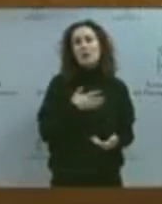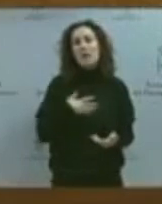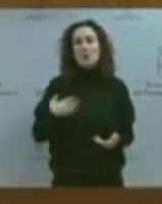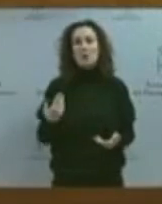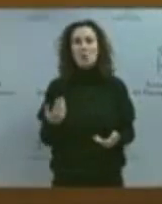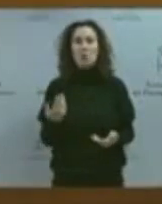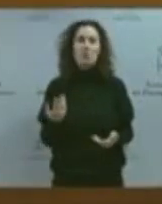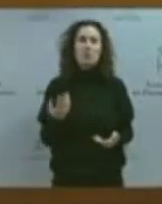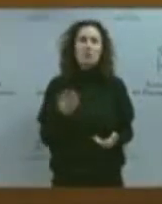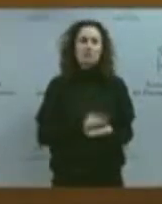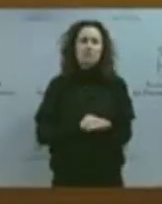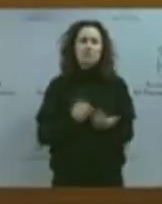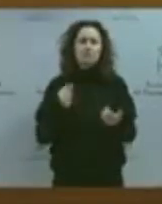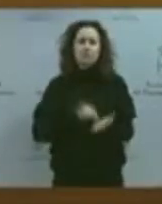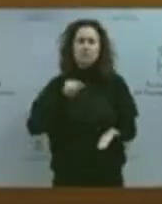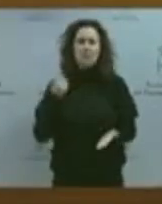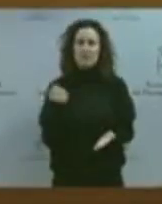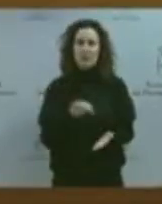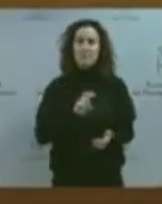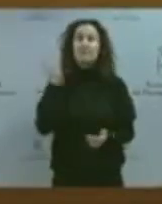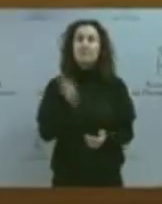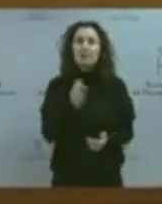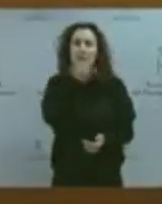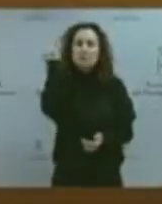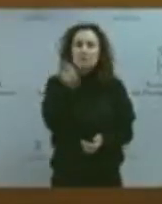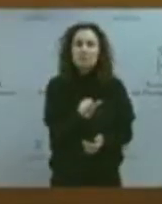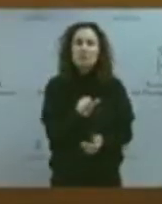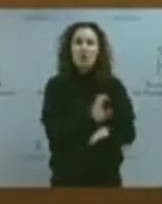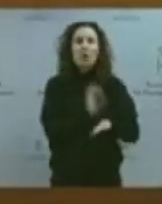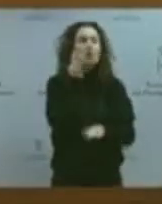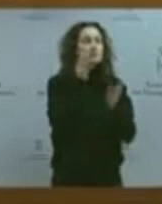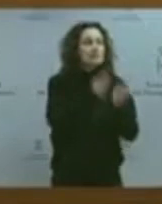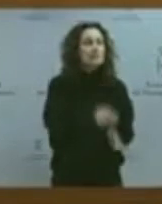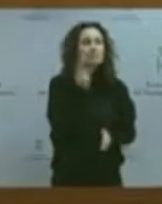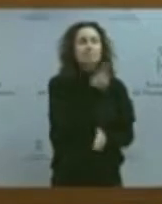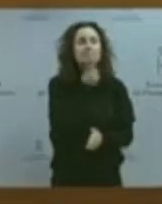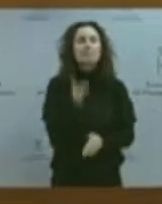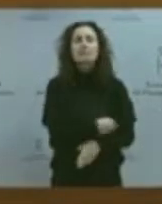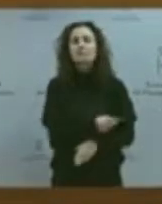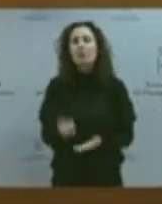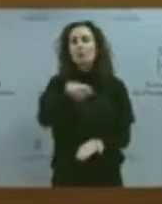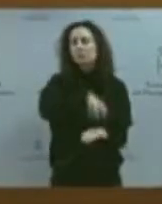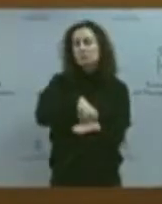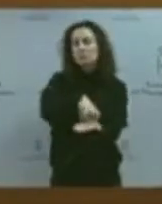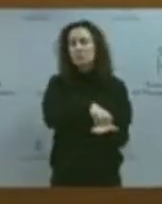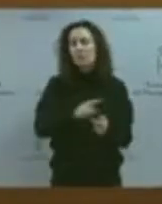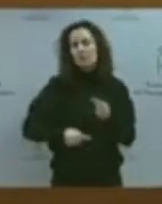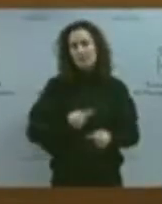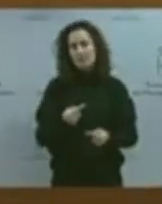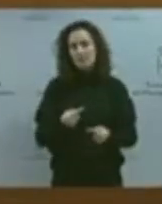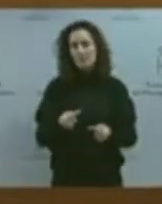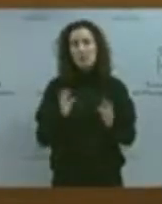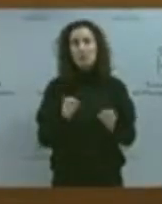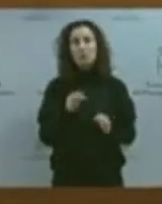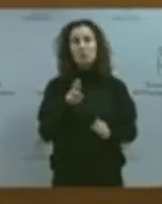venido hoy a escucharle a usted cómo se compromete con las familias y con los centros educativos a solucionar el problema. Turillos en la Felguera. El centro de Turillos en la Felguera